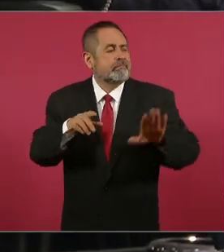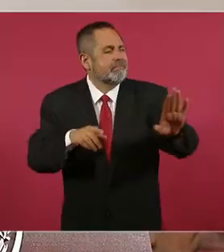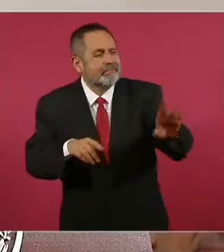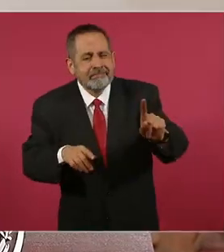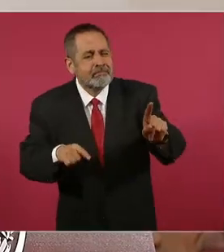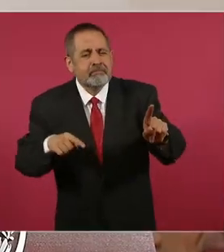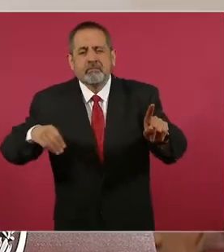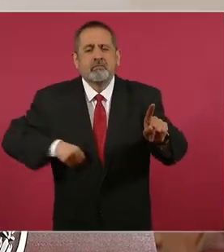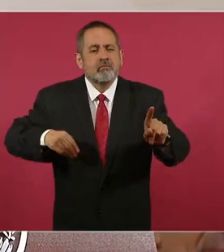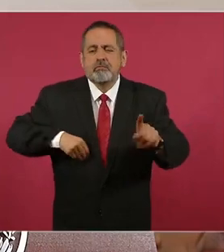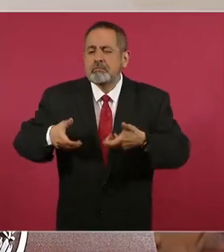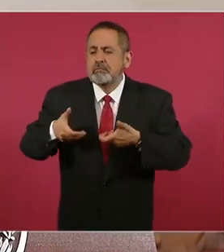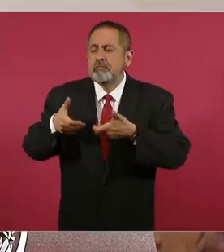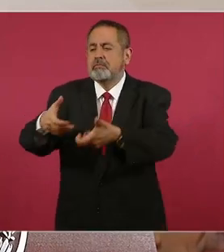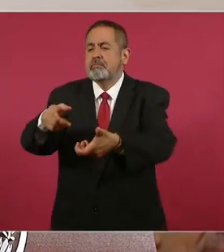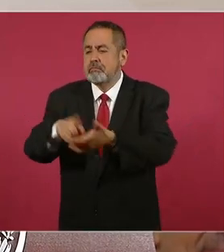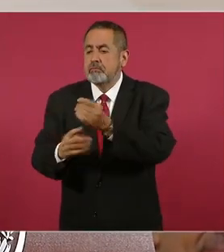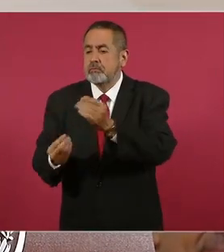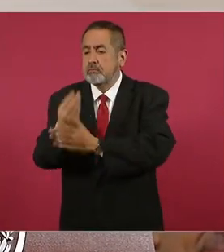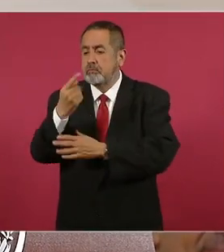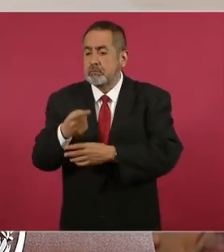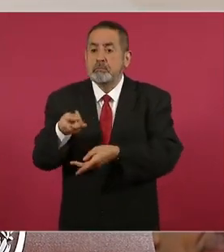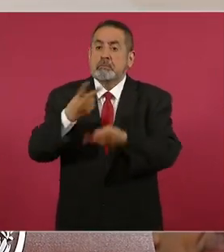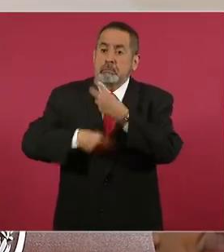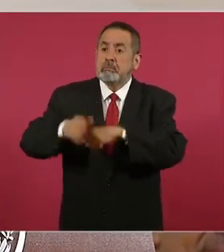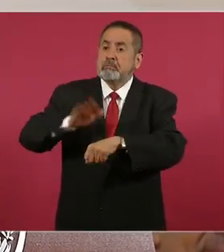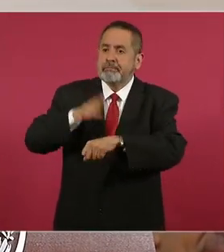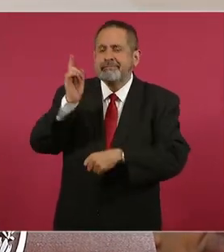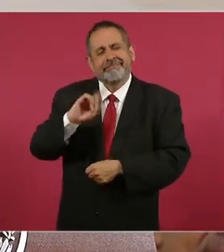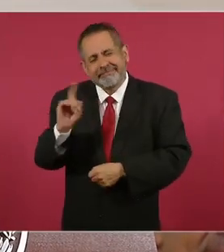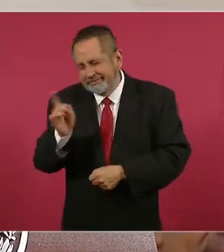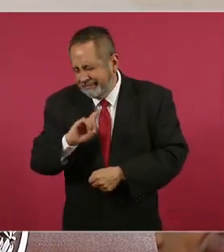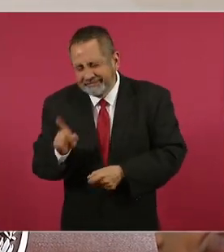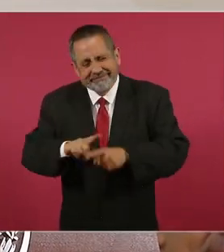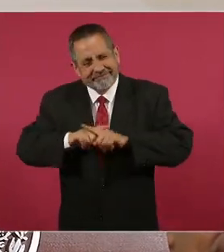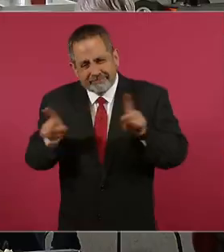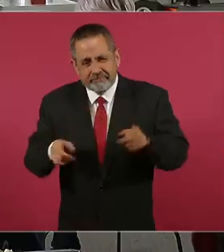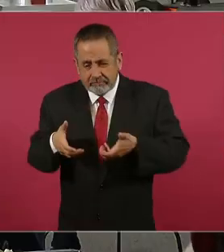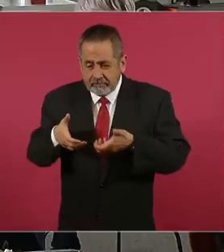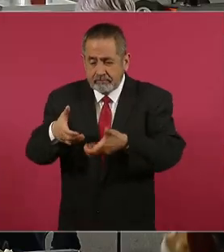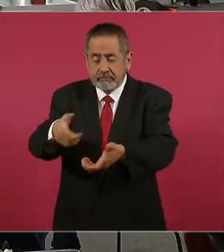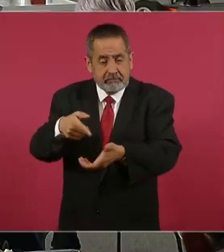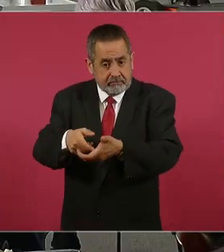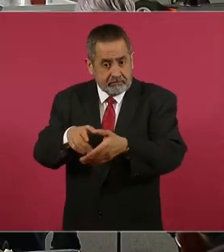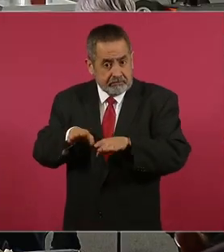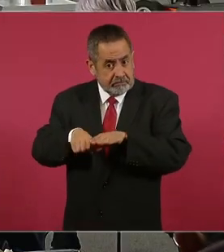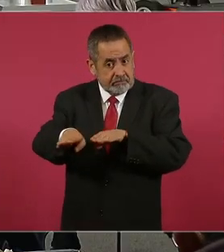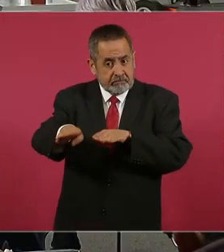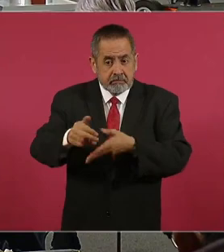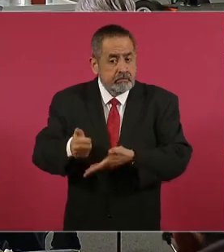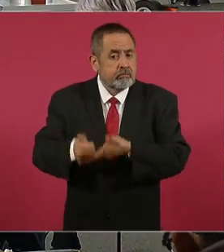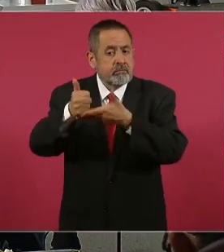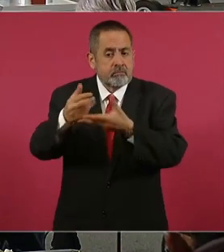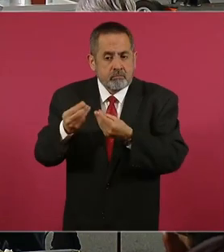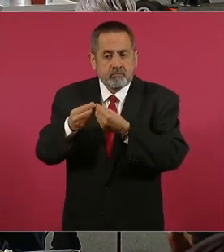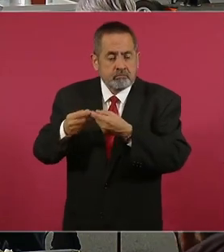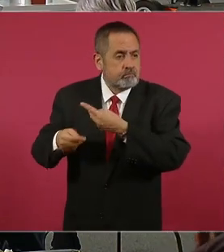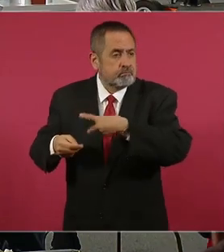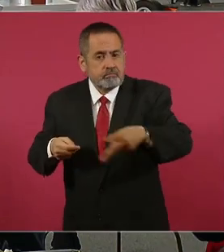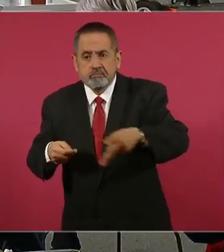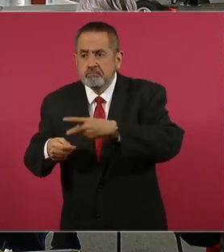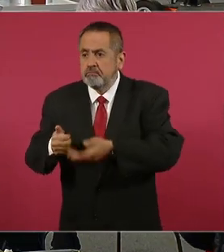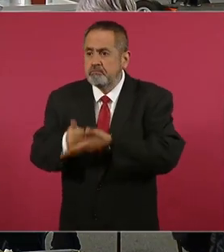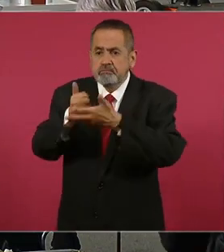no hagan caminos. No, no es por el camino, no. Al contrario, el camino ayuda mucho. El camino